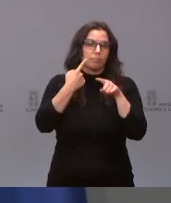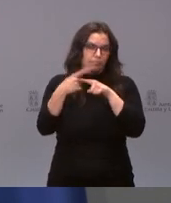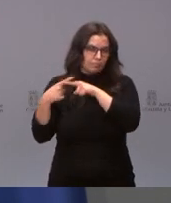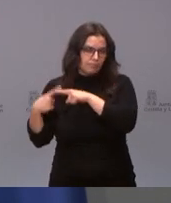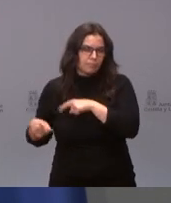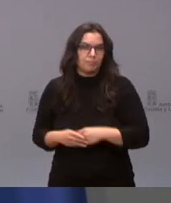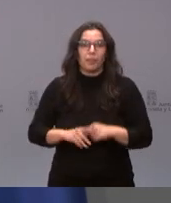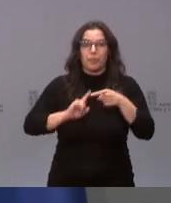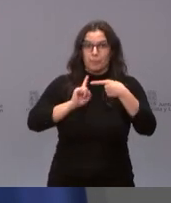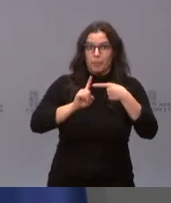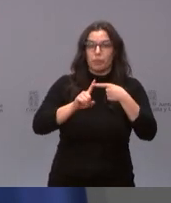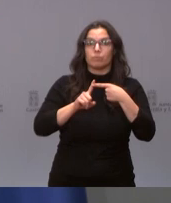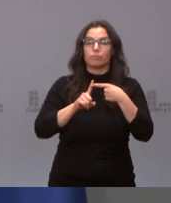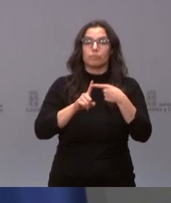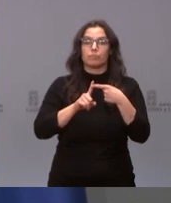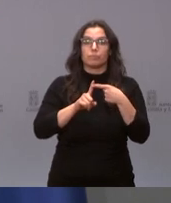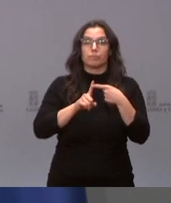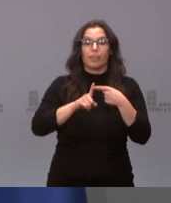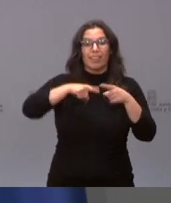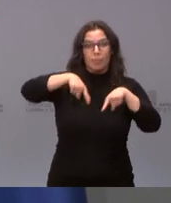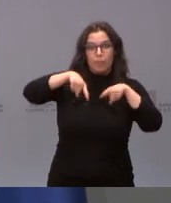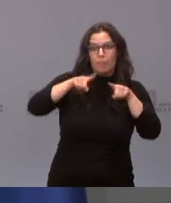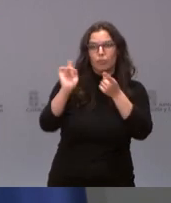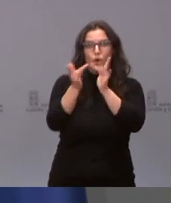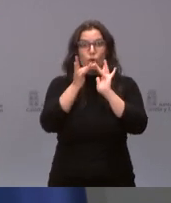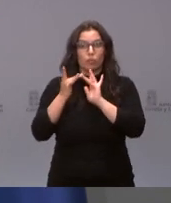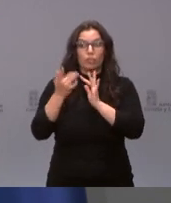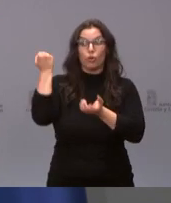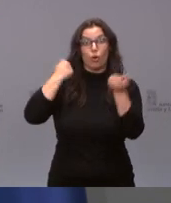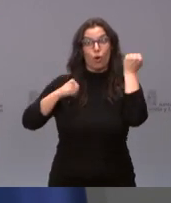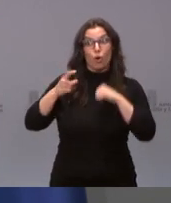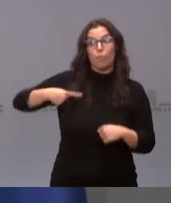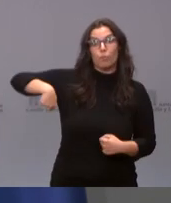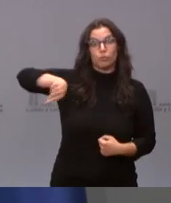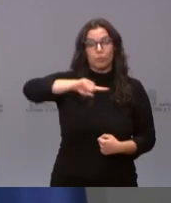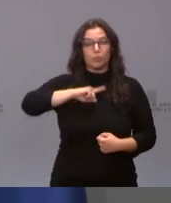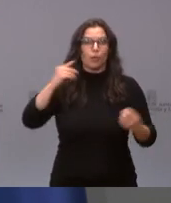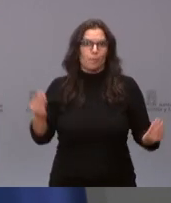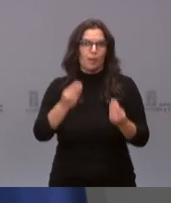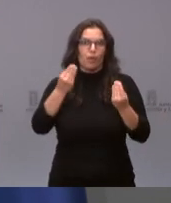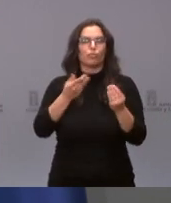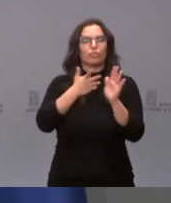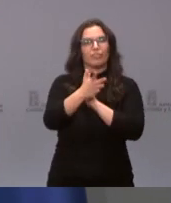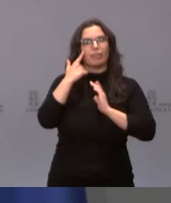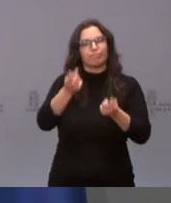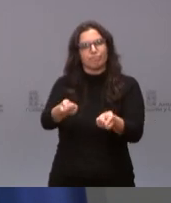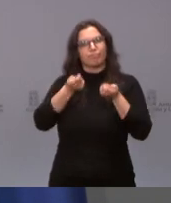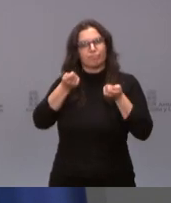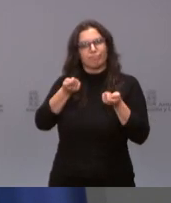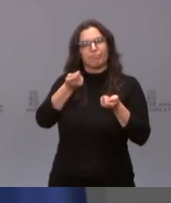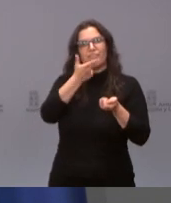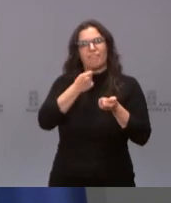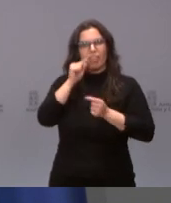que el comportamiento en cuanto a movilidad y contacto social nos ha permitido contener el